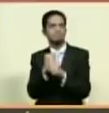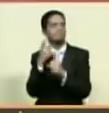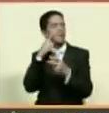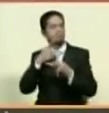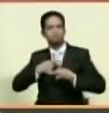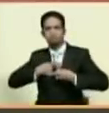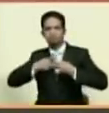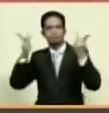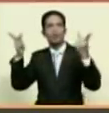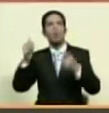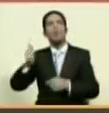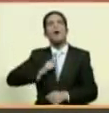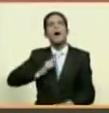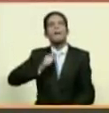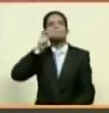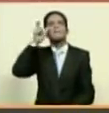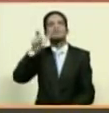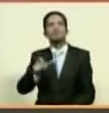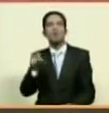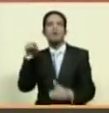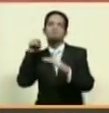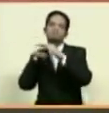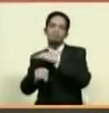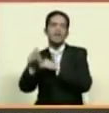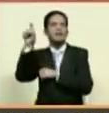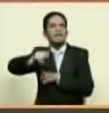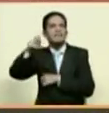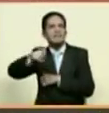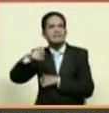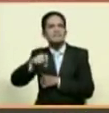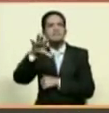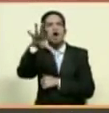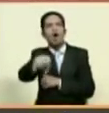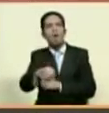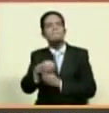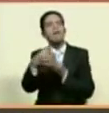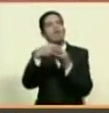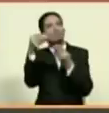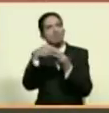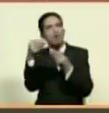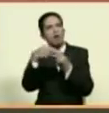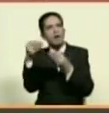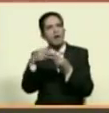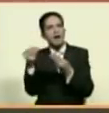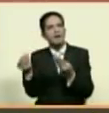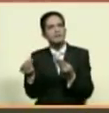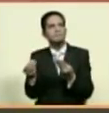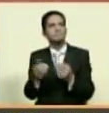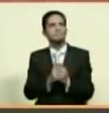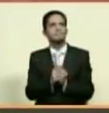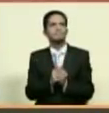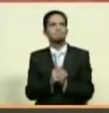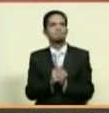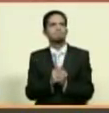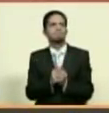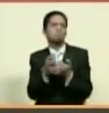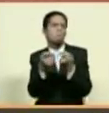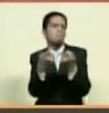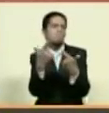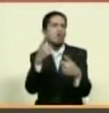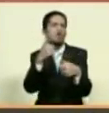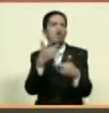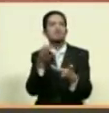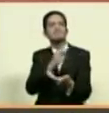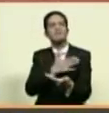cambiarios. Cualquier persona que demande divisas, lo que llaman el menudeo, quiera